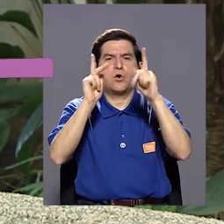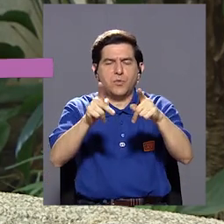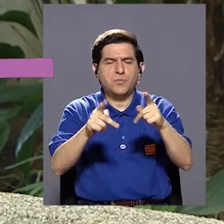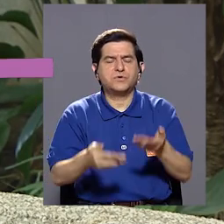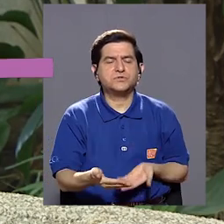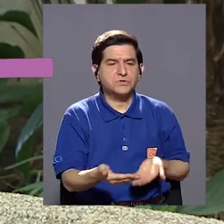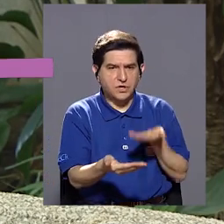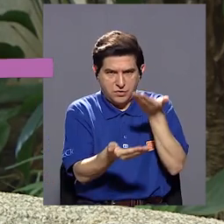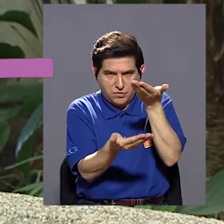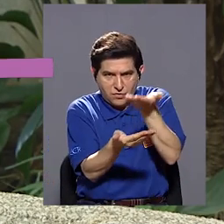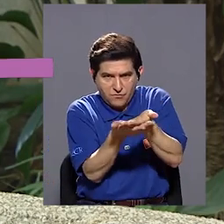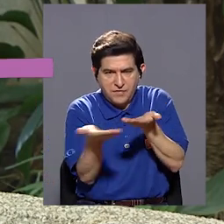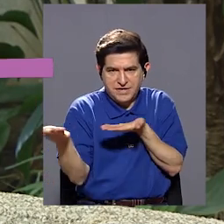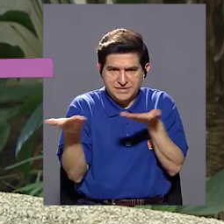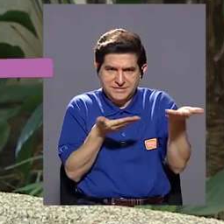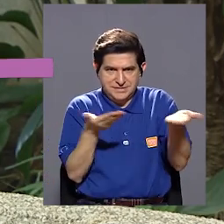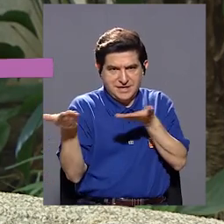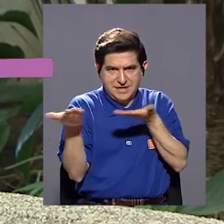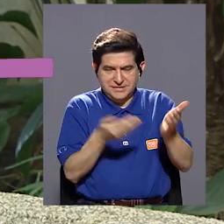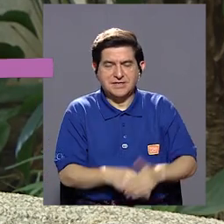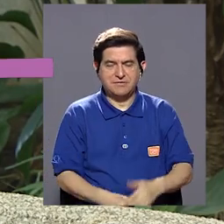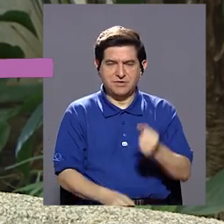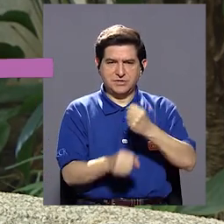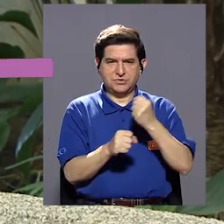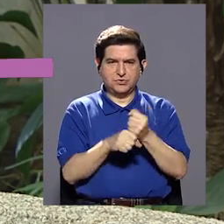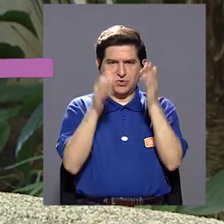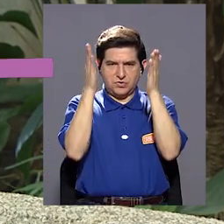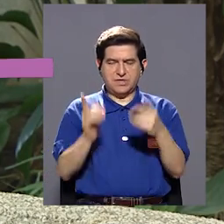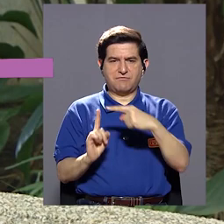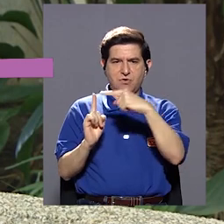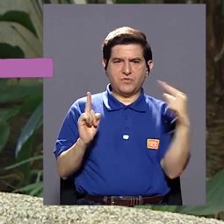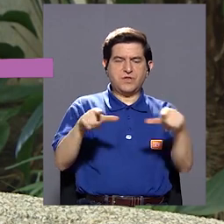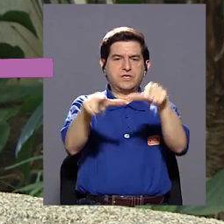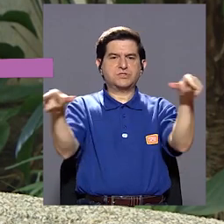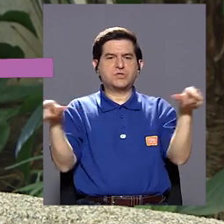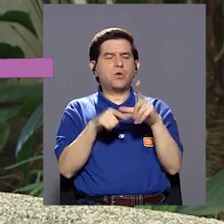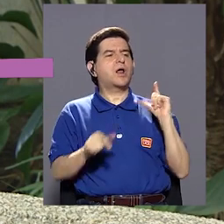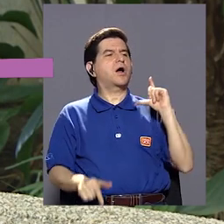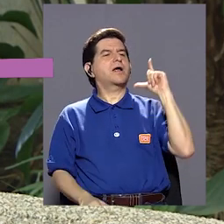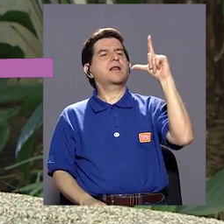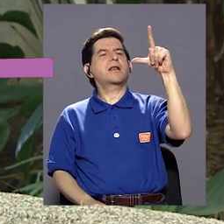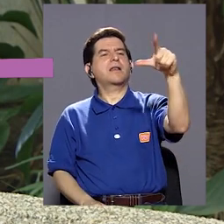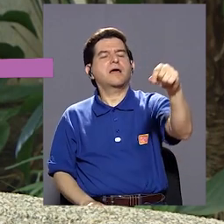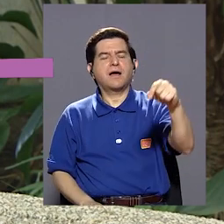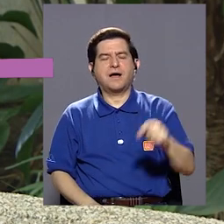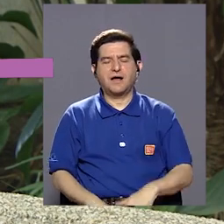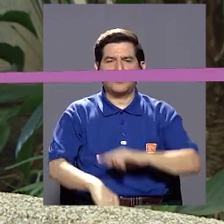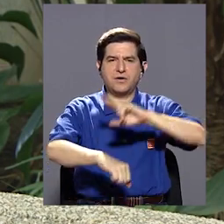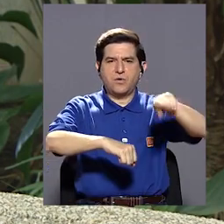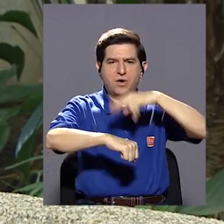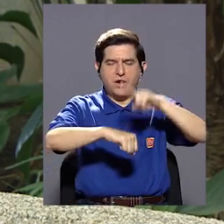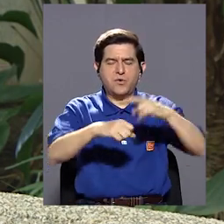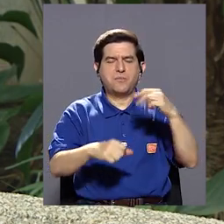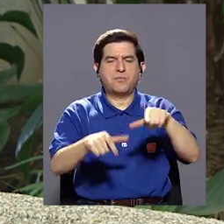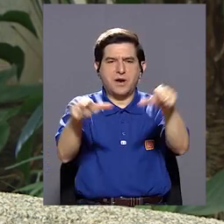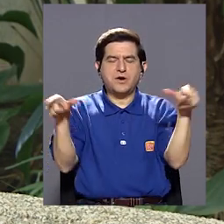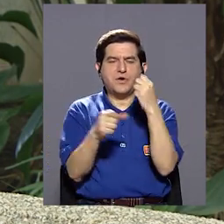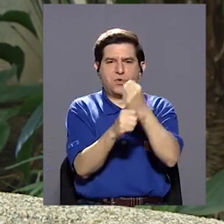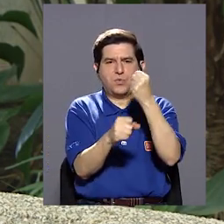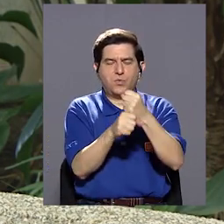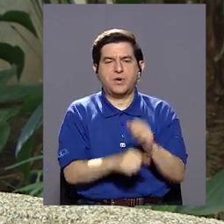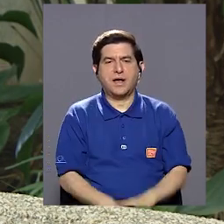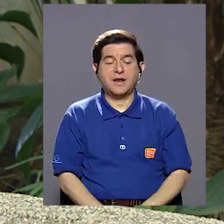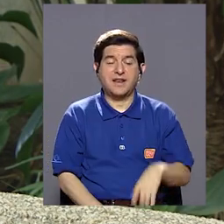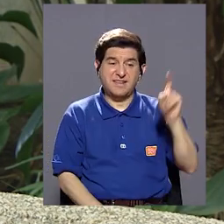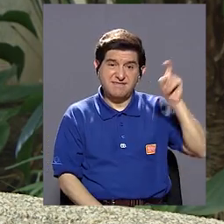pensando en la posibilidad de ofrecer los servicios como empleado desde un lugar distante a nuestro lugar habitual de